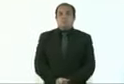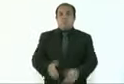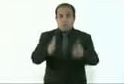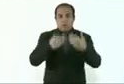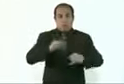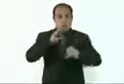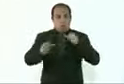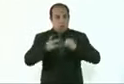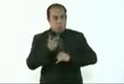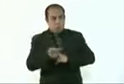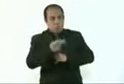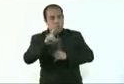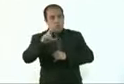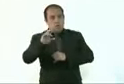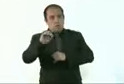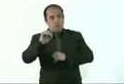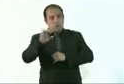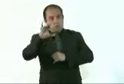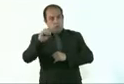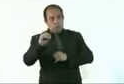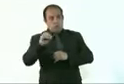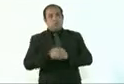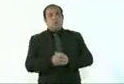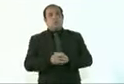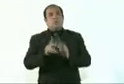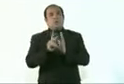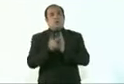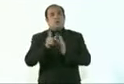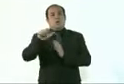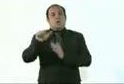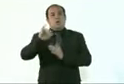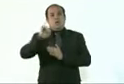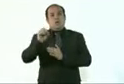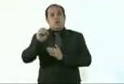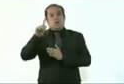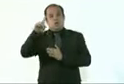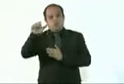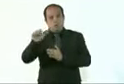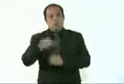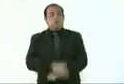Continuamos con la última pregunta de Rocío González de La Jornada.